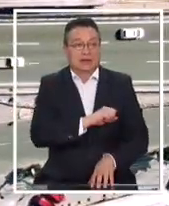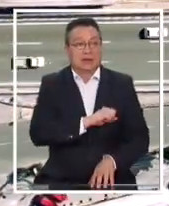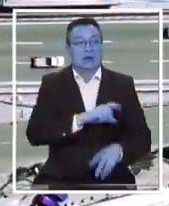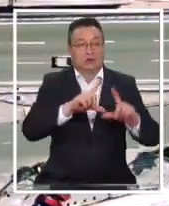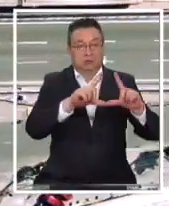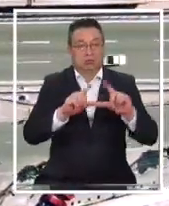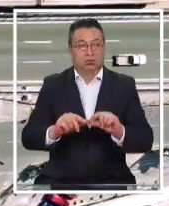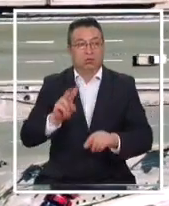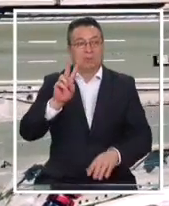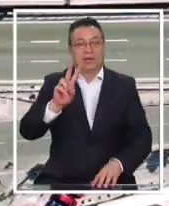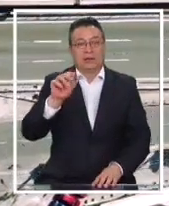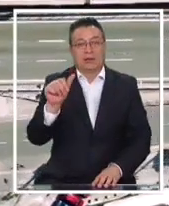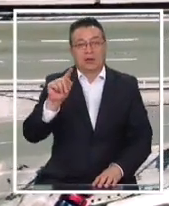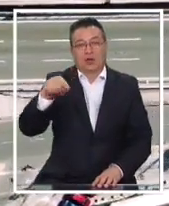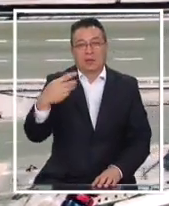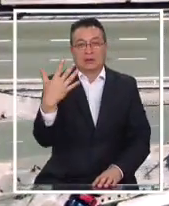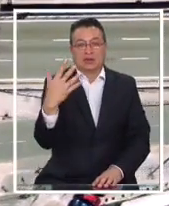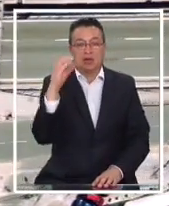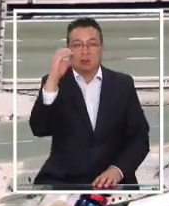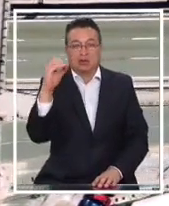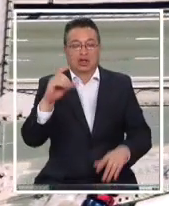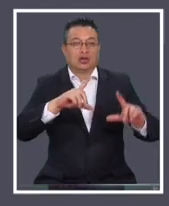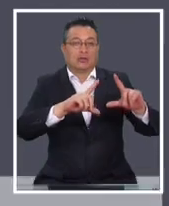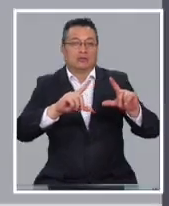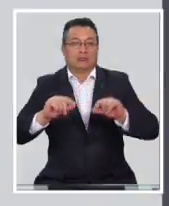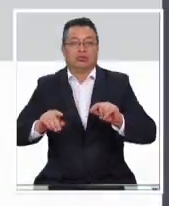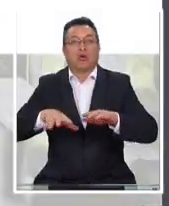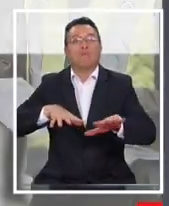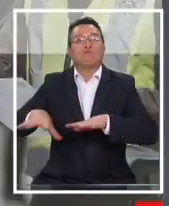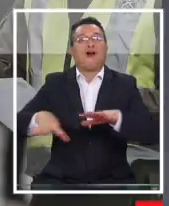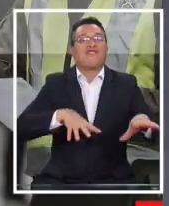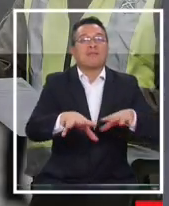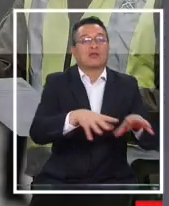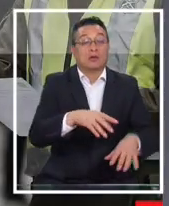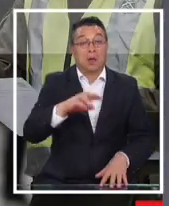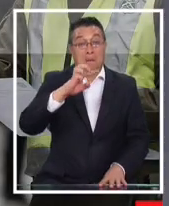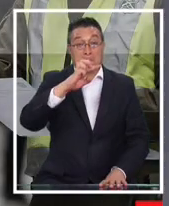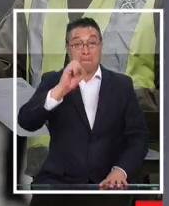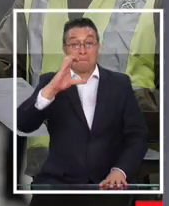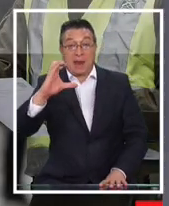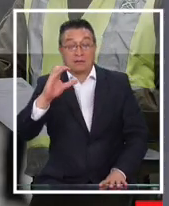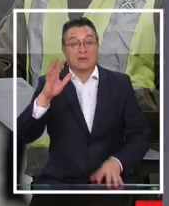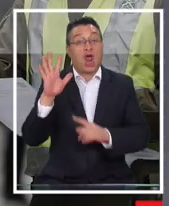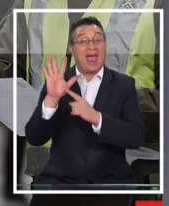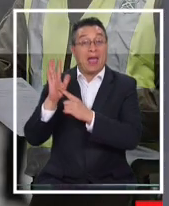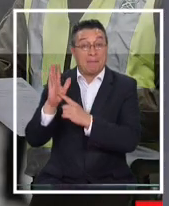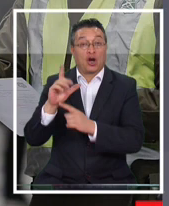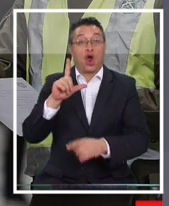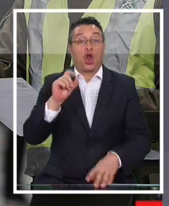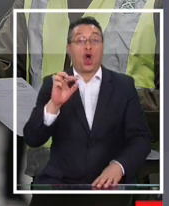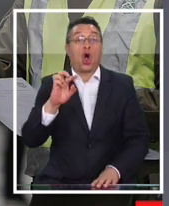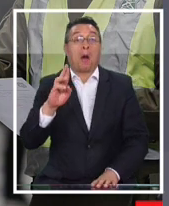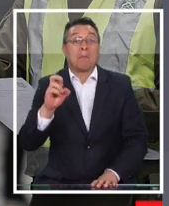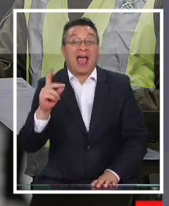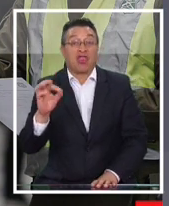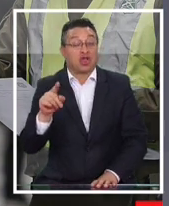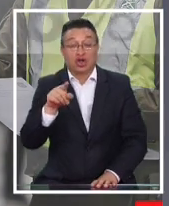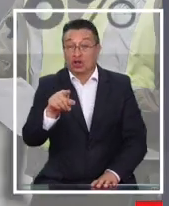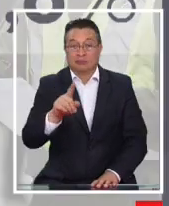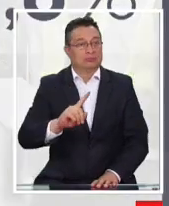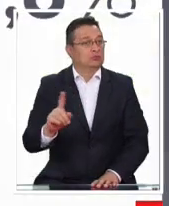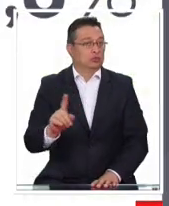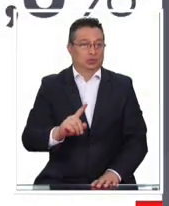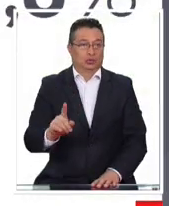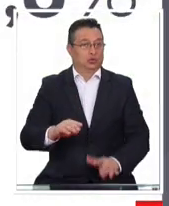un 26,5% en promedio. Sin embargo, Pedro Aguirre Cerda, Lo Espejo y Lo Prado son comunas que no han